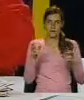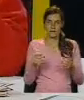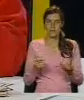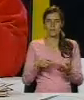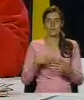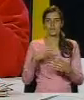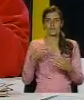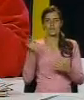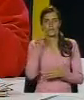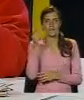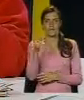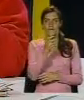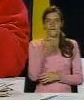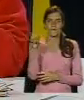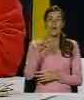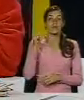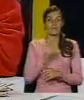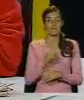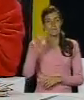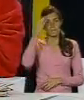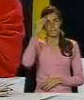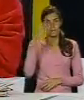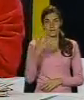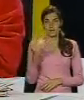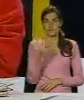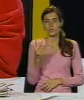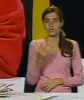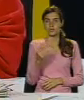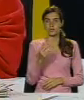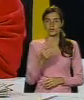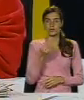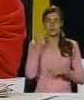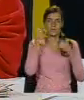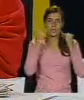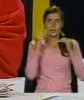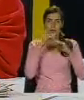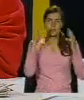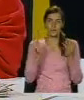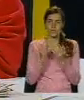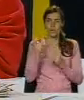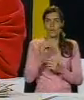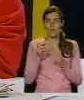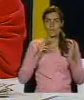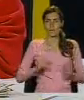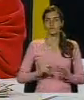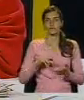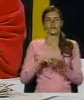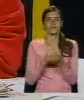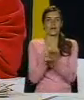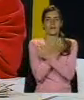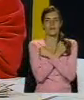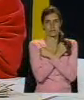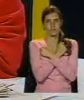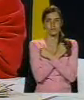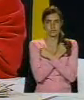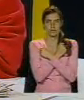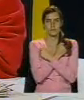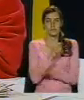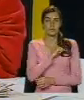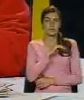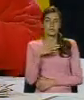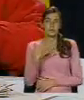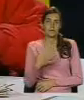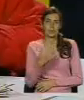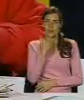población venezolana tiene que saber, hay dos grandes motivadores en el mundo, o en la vida de un ser humano, que es el amor y el miedo.